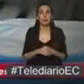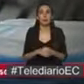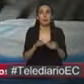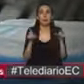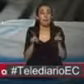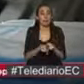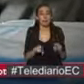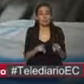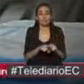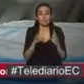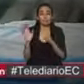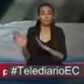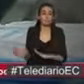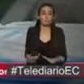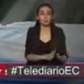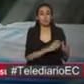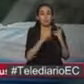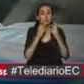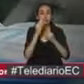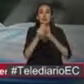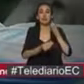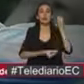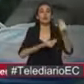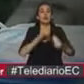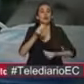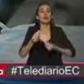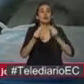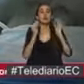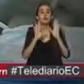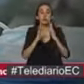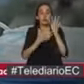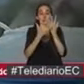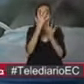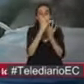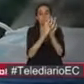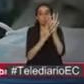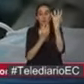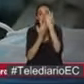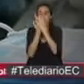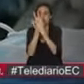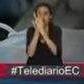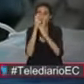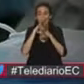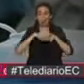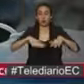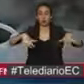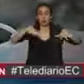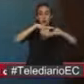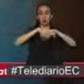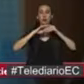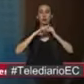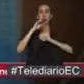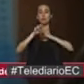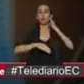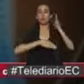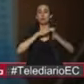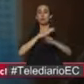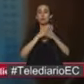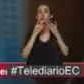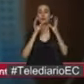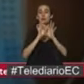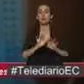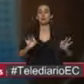protección para evitar el contagio del virus, como mascarillas y guantes, son el denominador común en todos los países del mundo. Por tal motivo, la